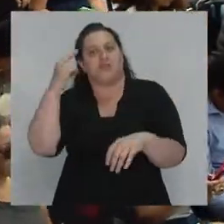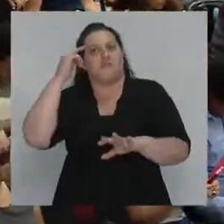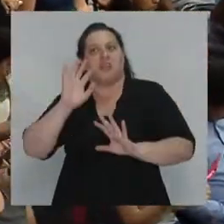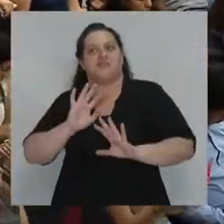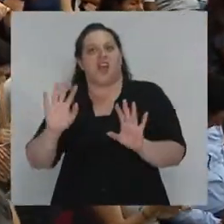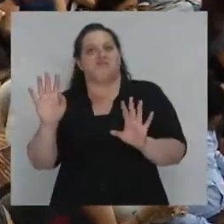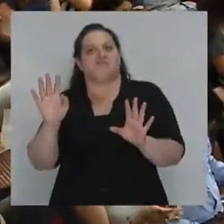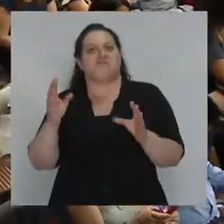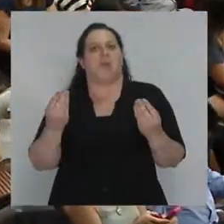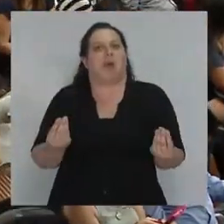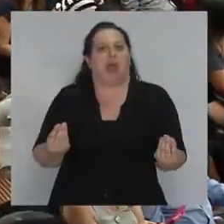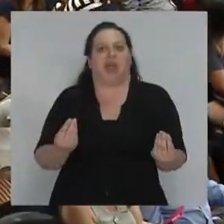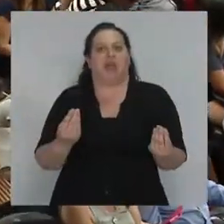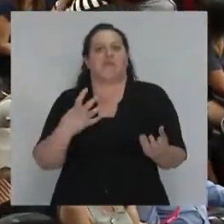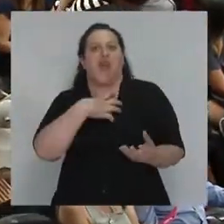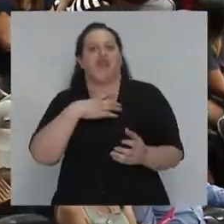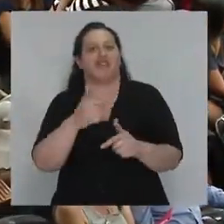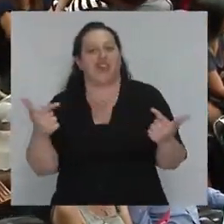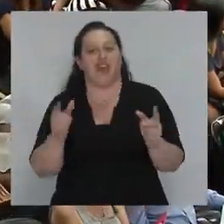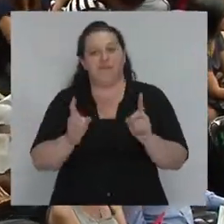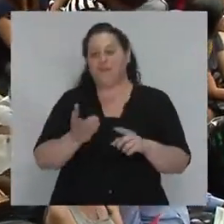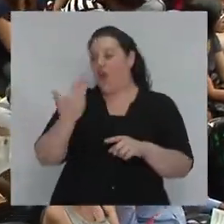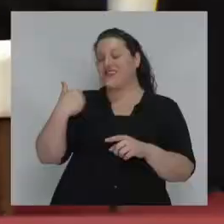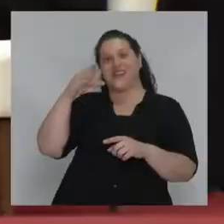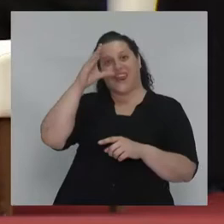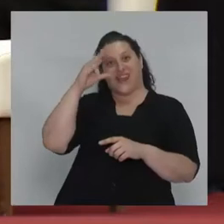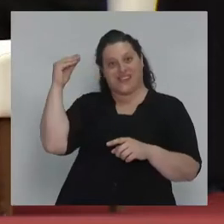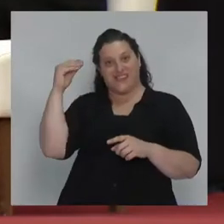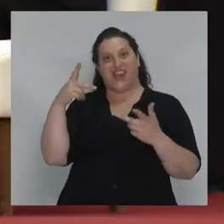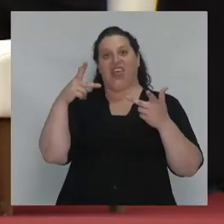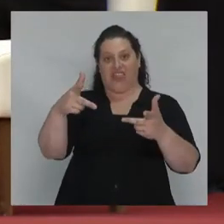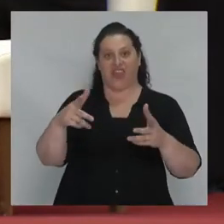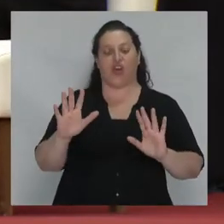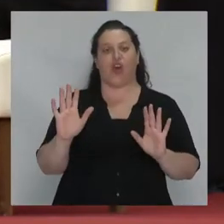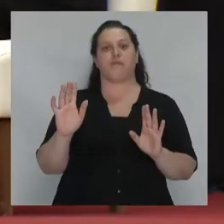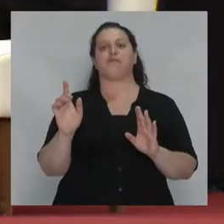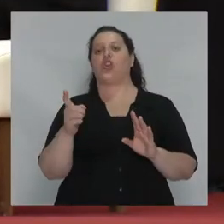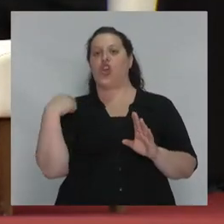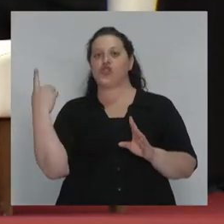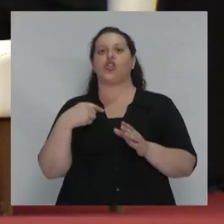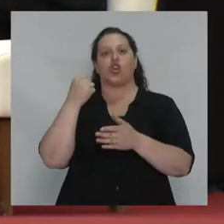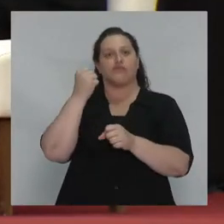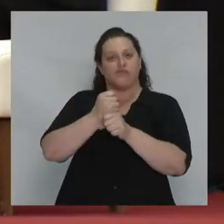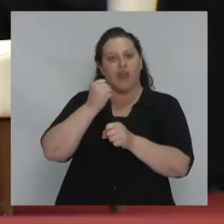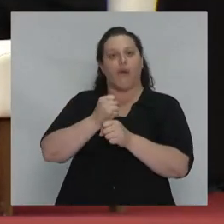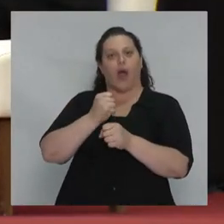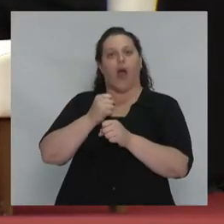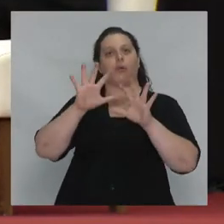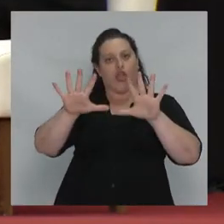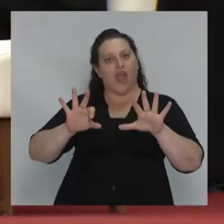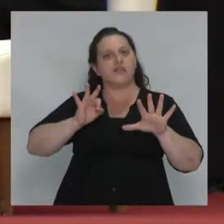lo decía Cristina, hicimos un colchón social durante estos años, 10